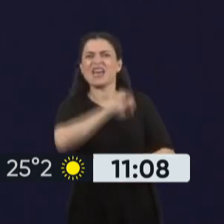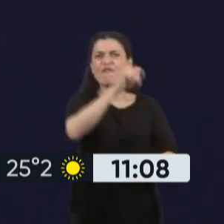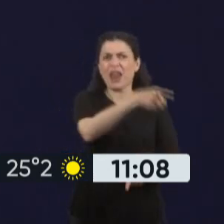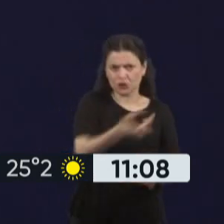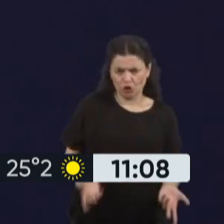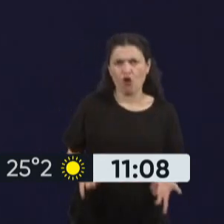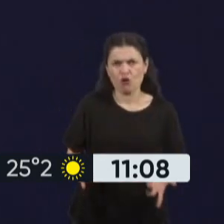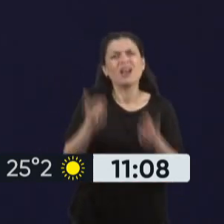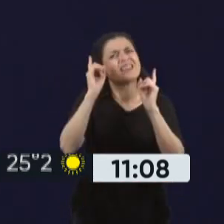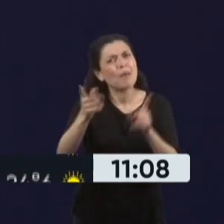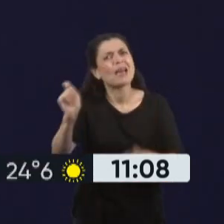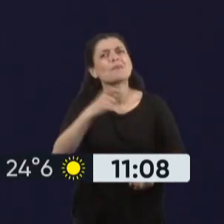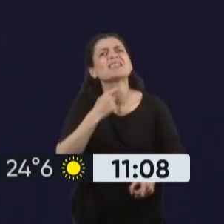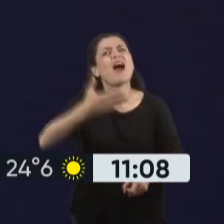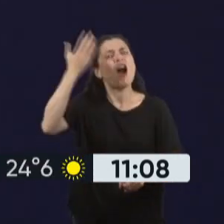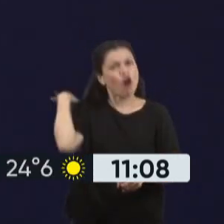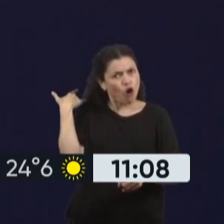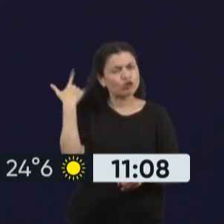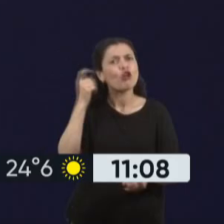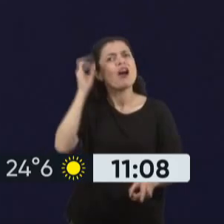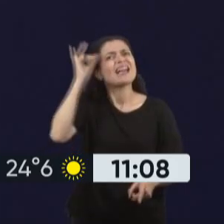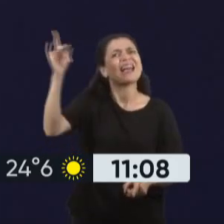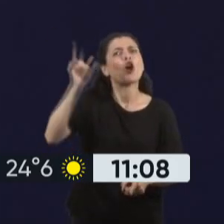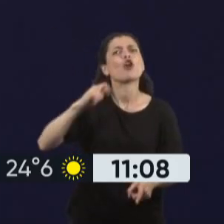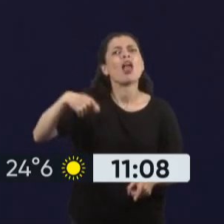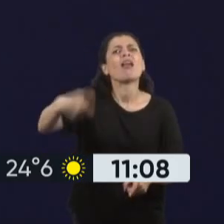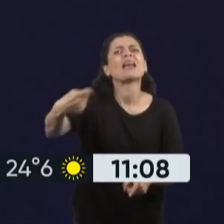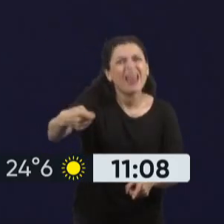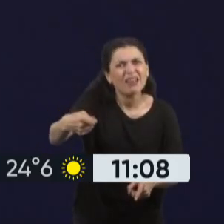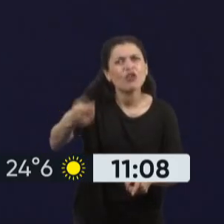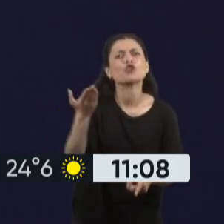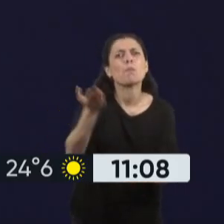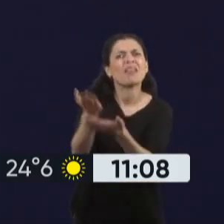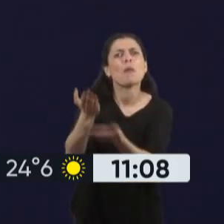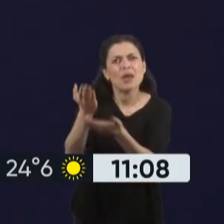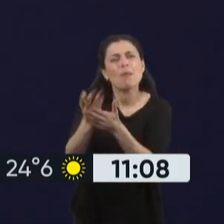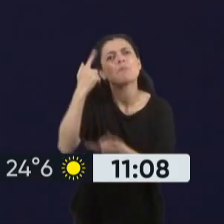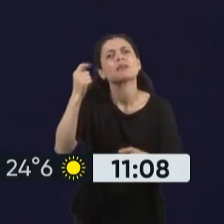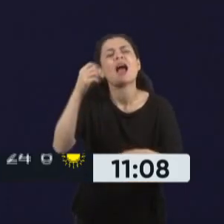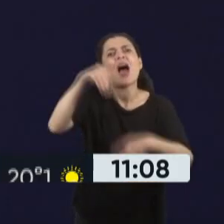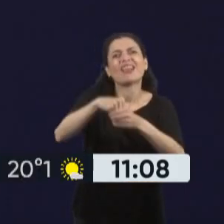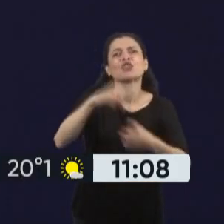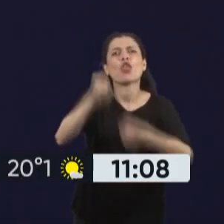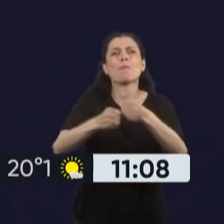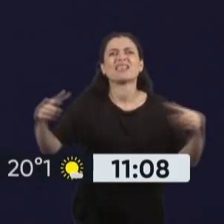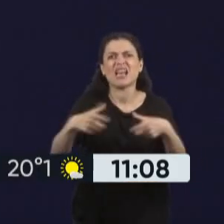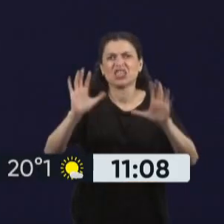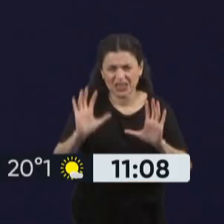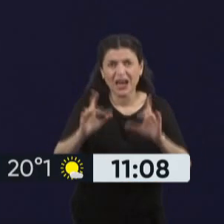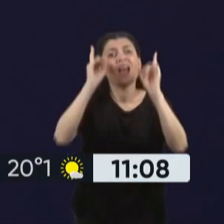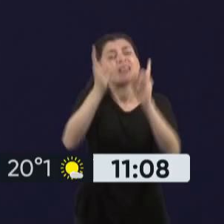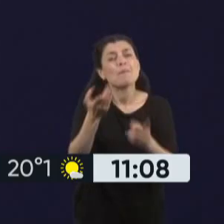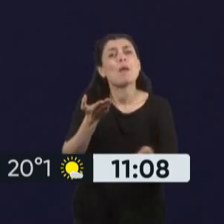agosto hubo un récord de créditos de financiamiento para pymes y además también la línea de créditos